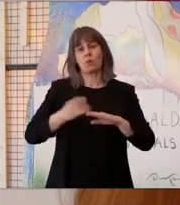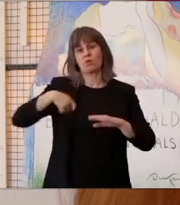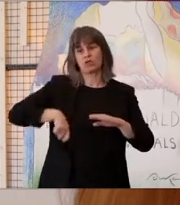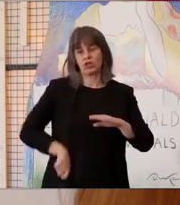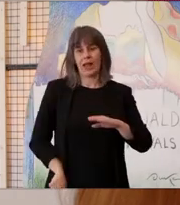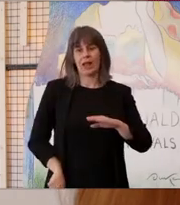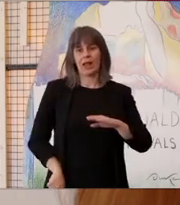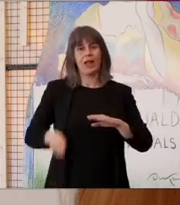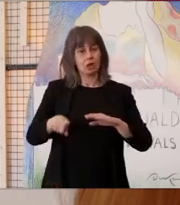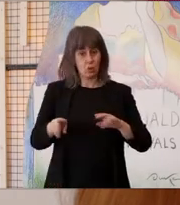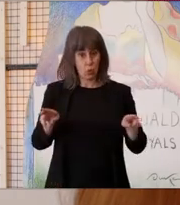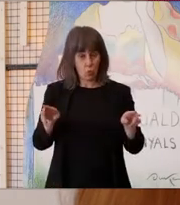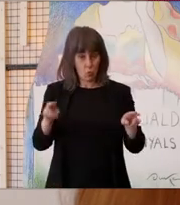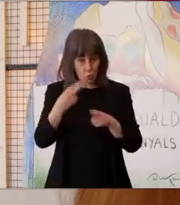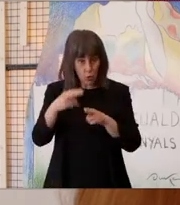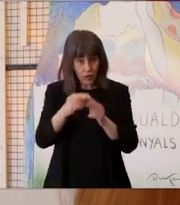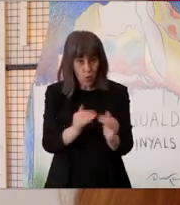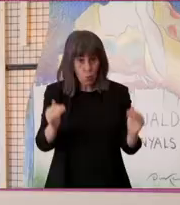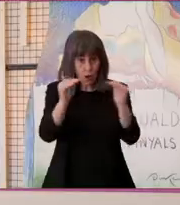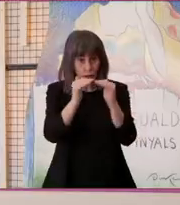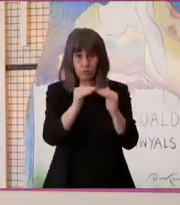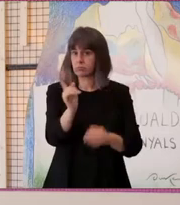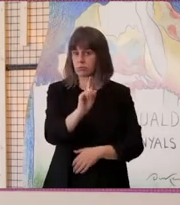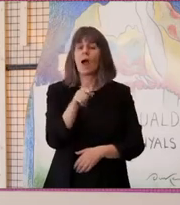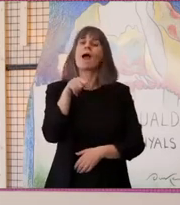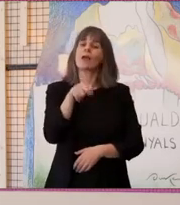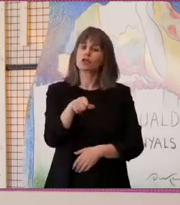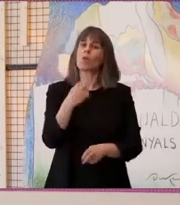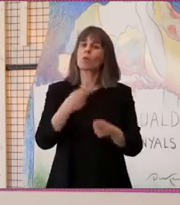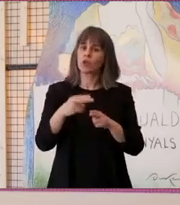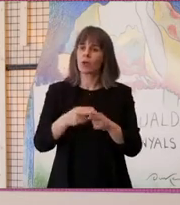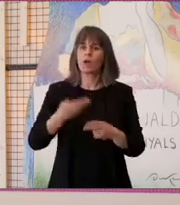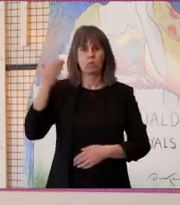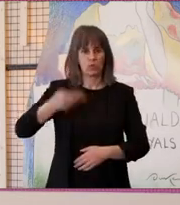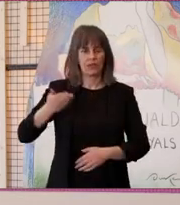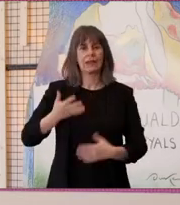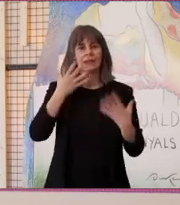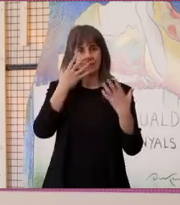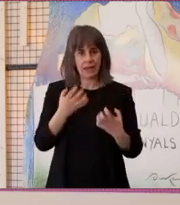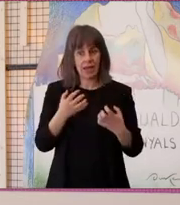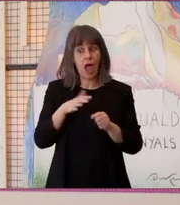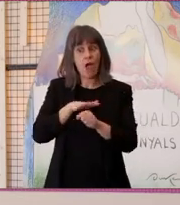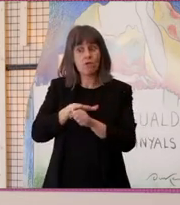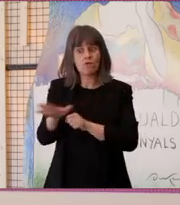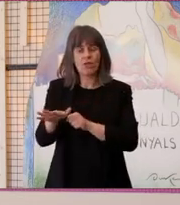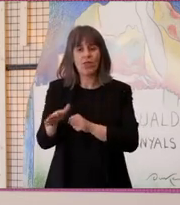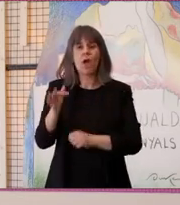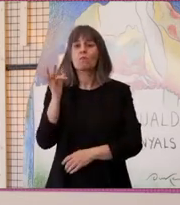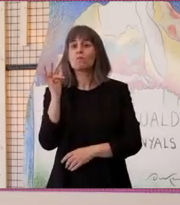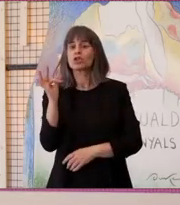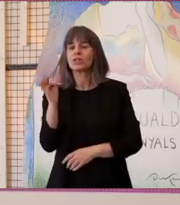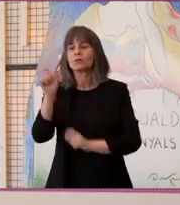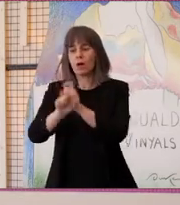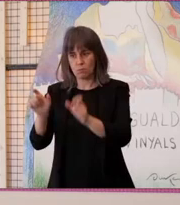es una política muy importante y muy seria que tiene una influencia muy positiva en